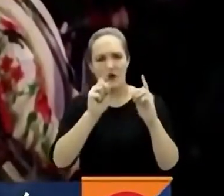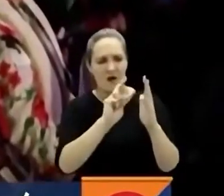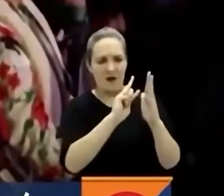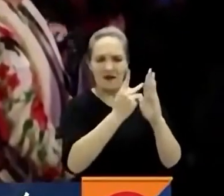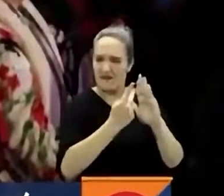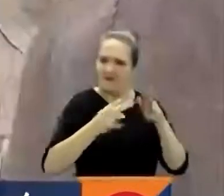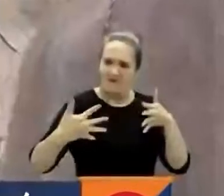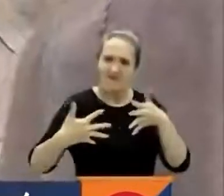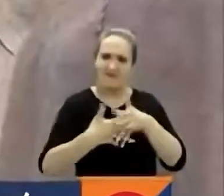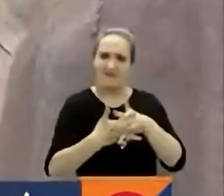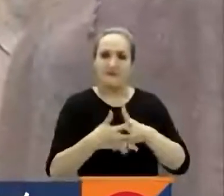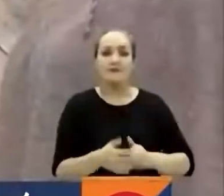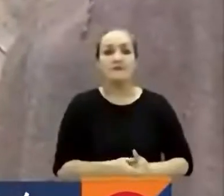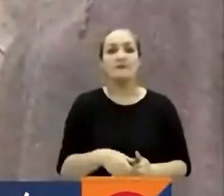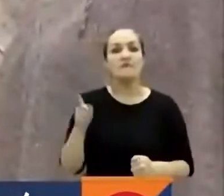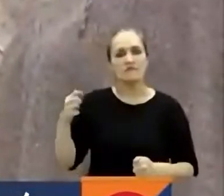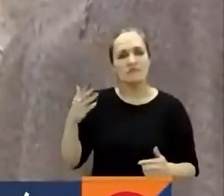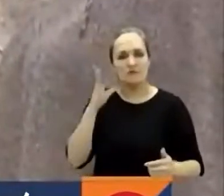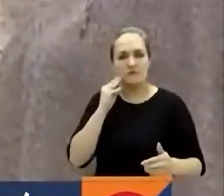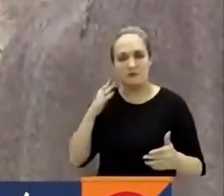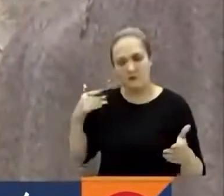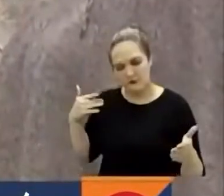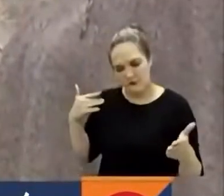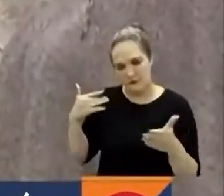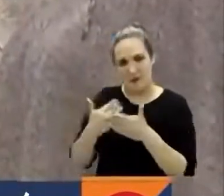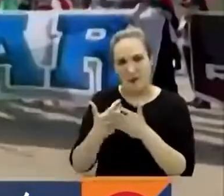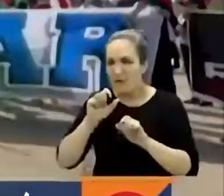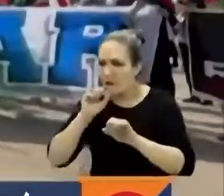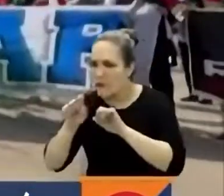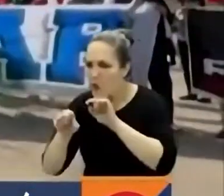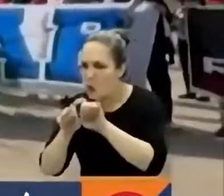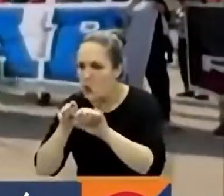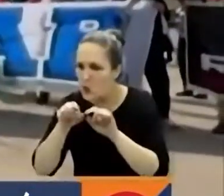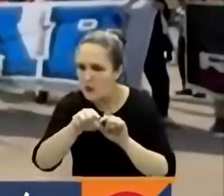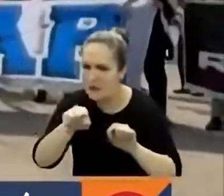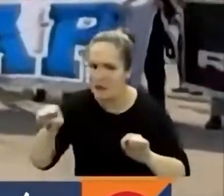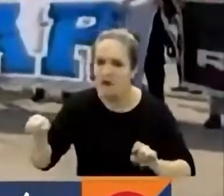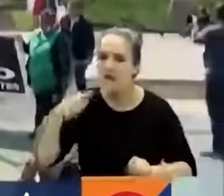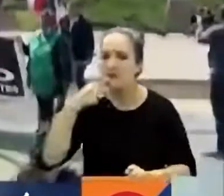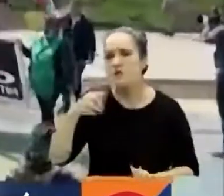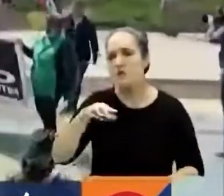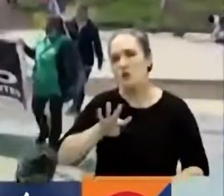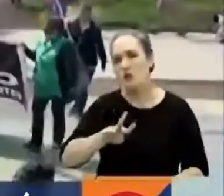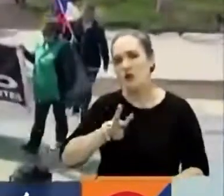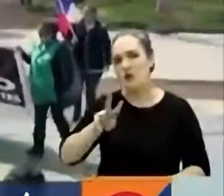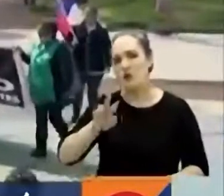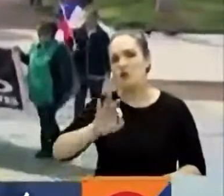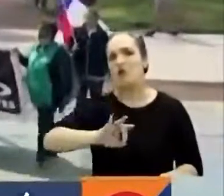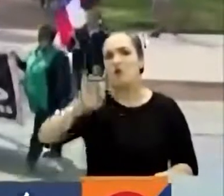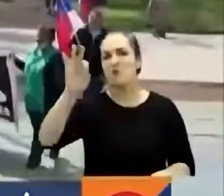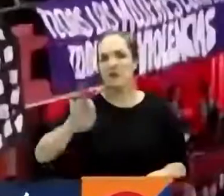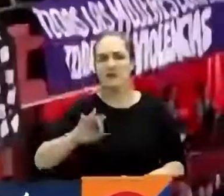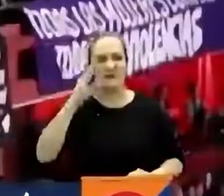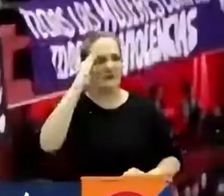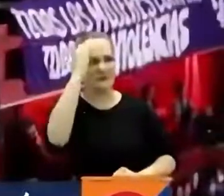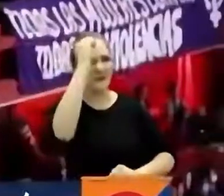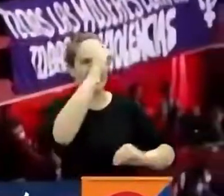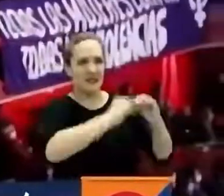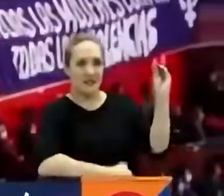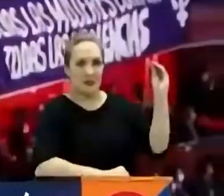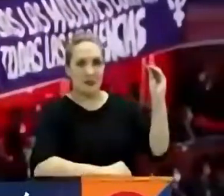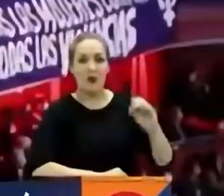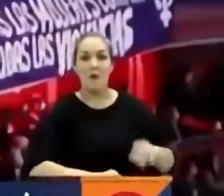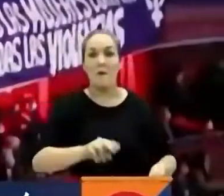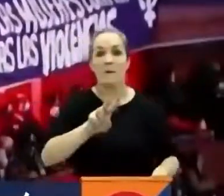senda del terreno dividido, pronosticado a través de encuestas como Criteria, que vaticina un 42% de reprobación al contenido versus